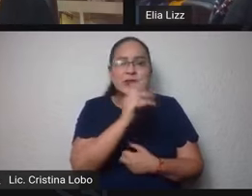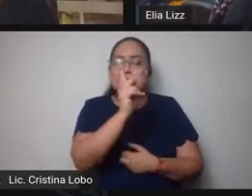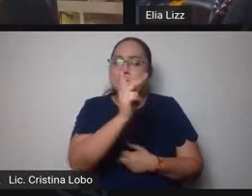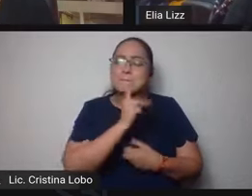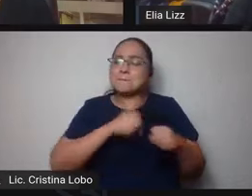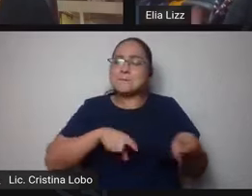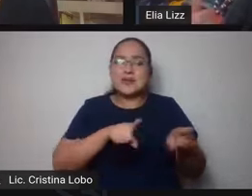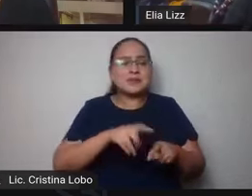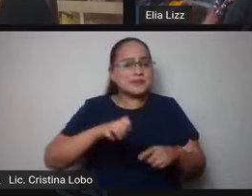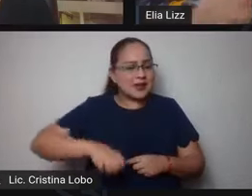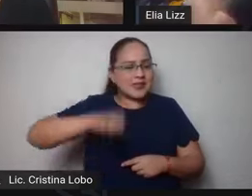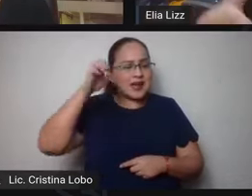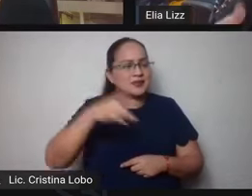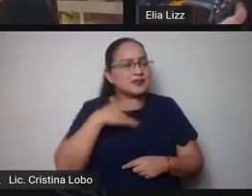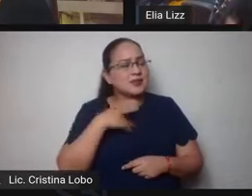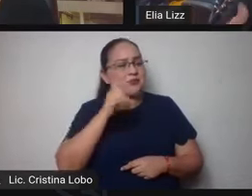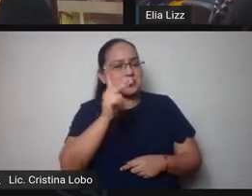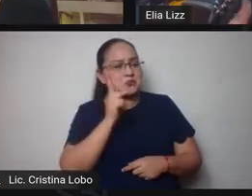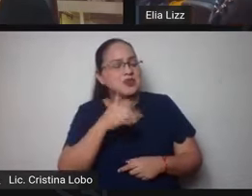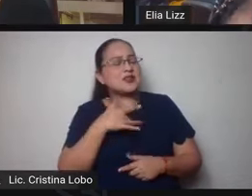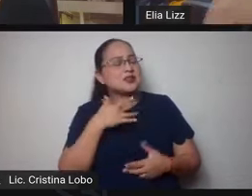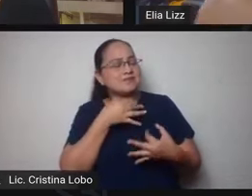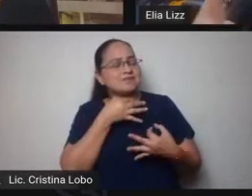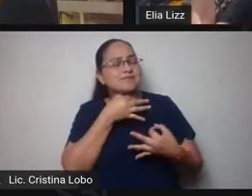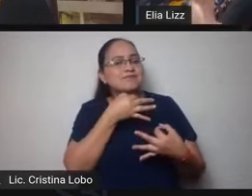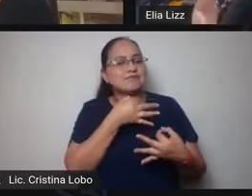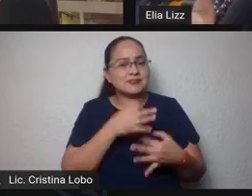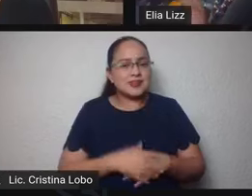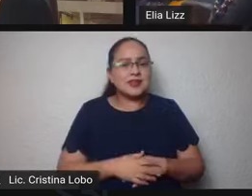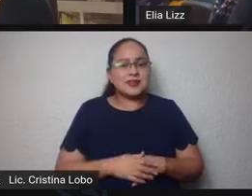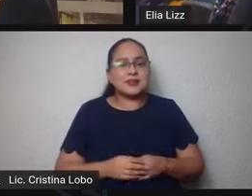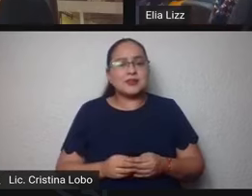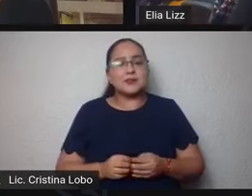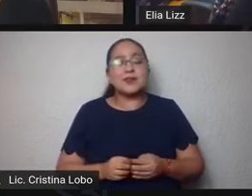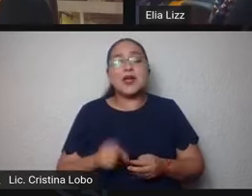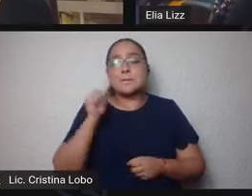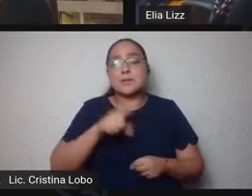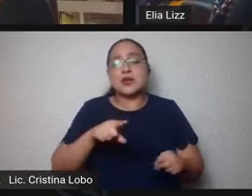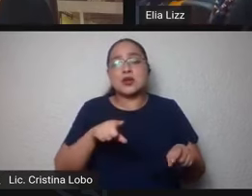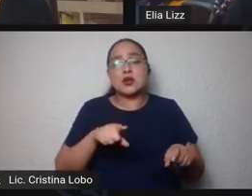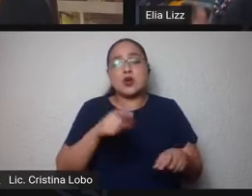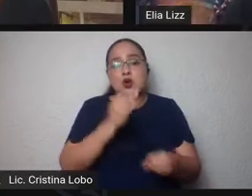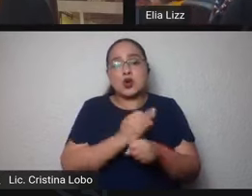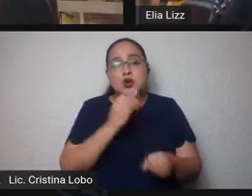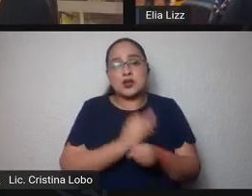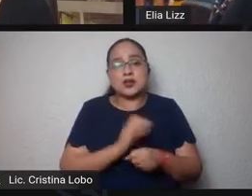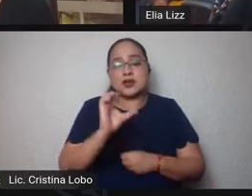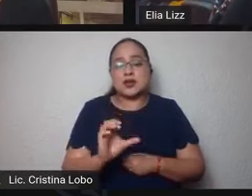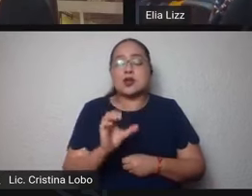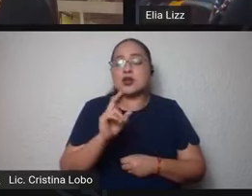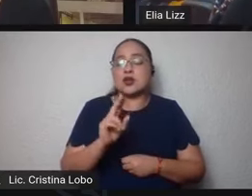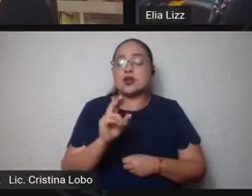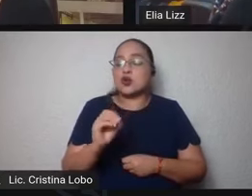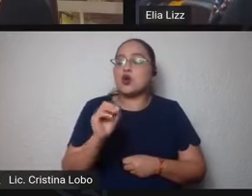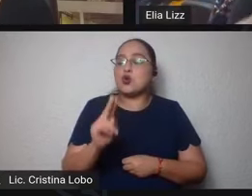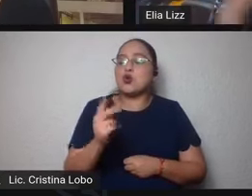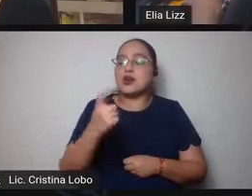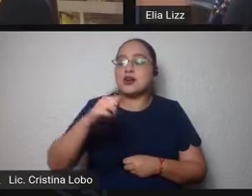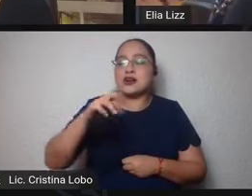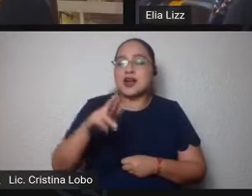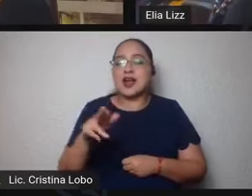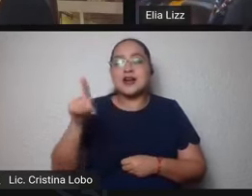pero además en muchas ocasiones ahorita se está presentando el fenómeno de la famosa cougar, que, bueno, ¿por qué se le